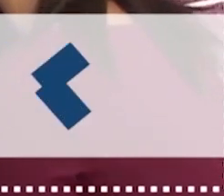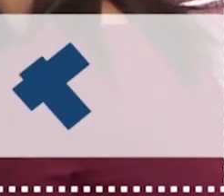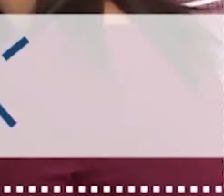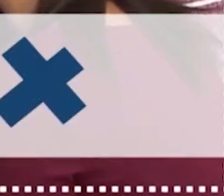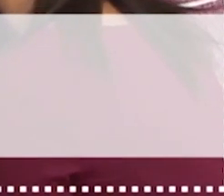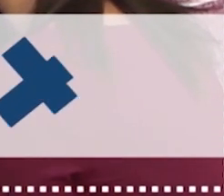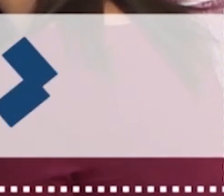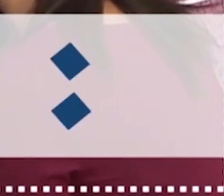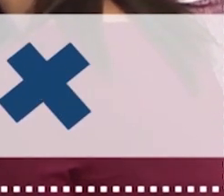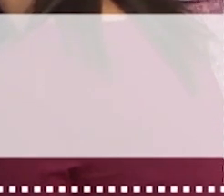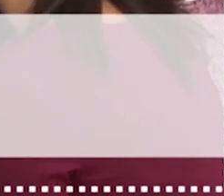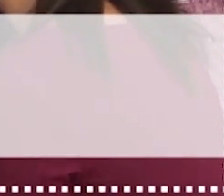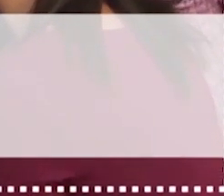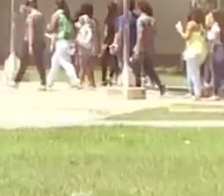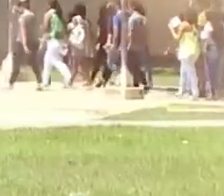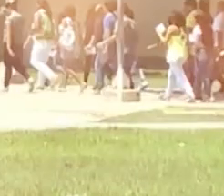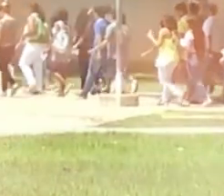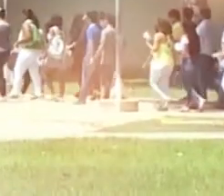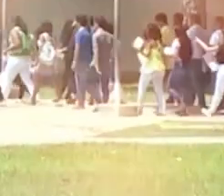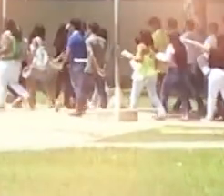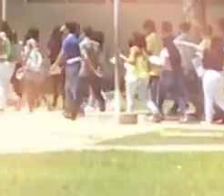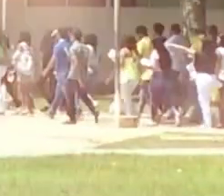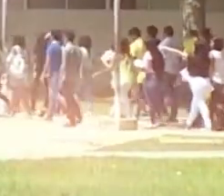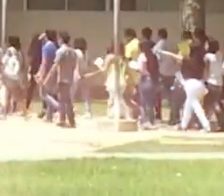más incluyente e innovadora.